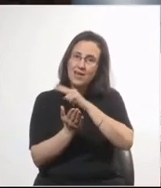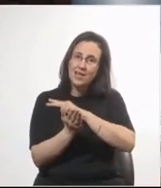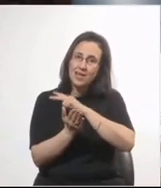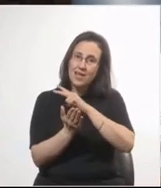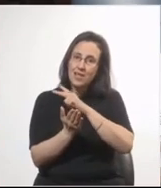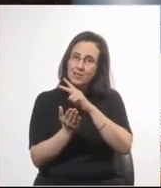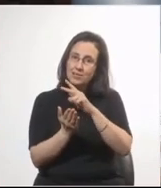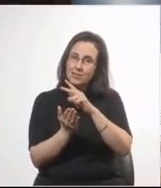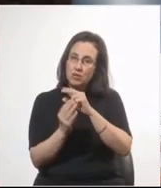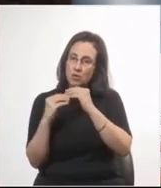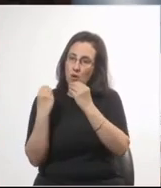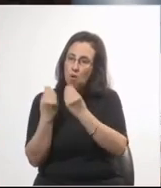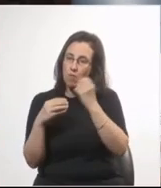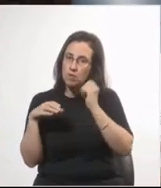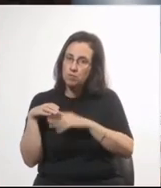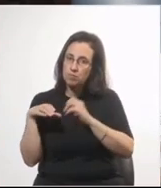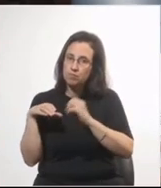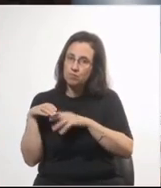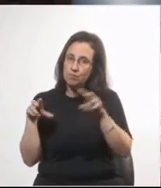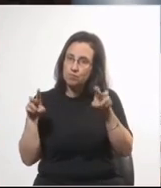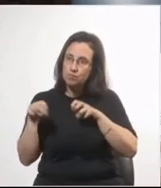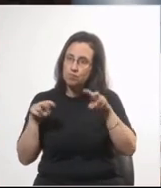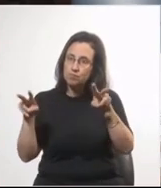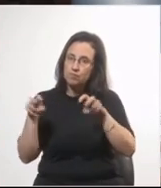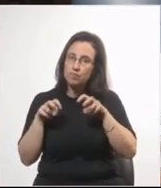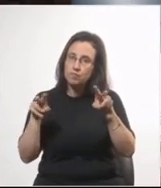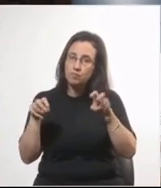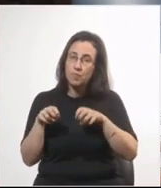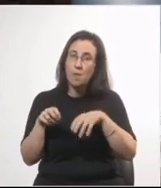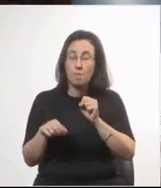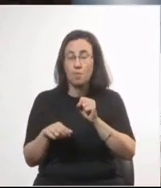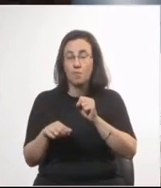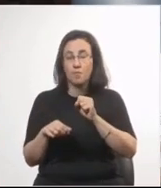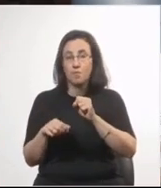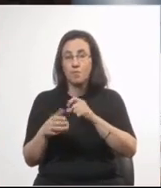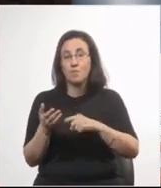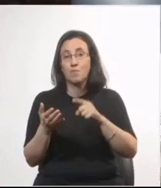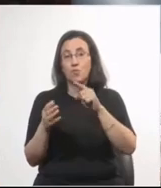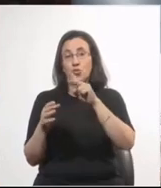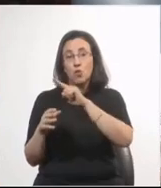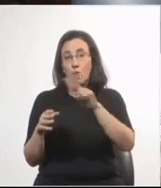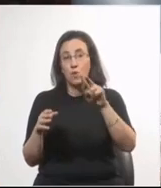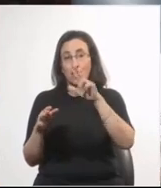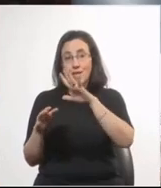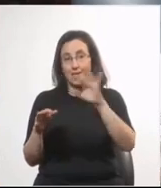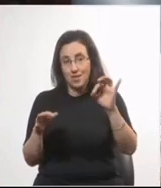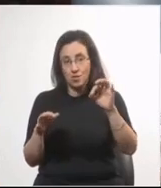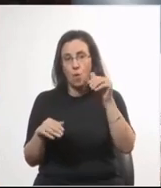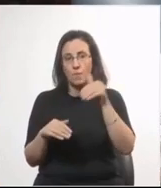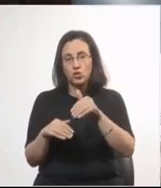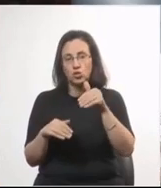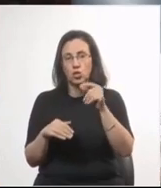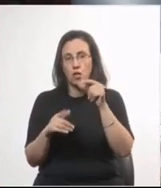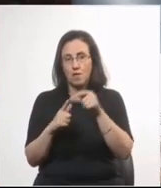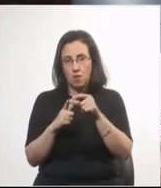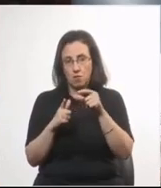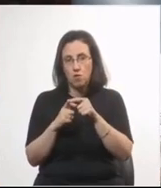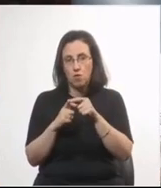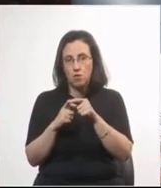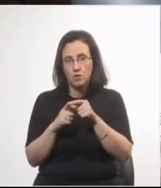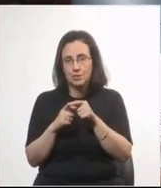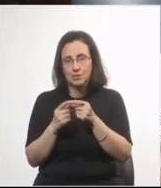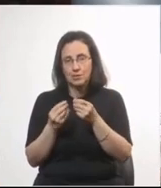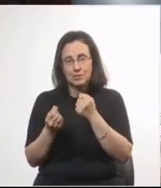país en el 2022, más de 2.500 millones de dólares, tiene algunas expresiones muy crudas y